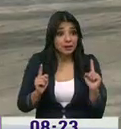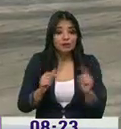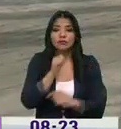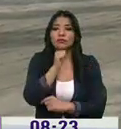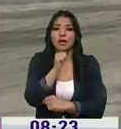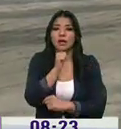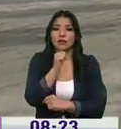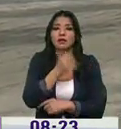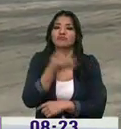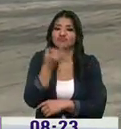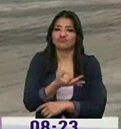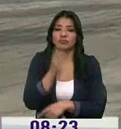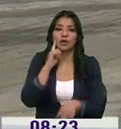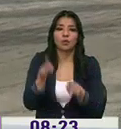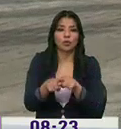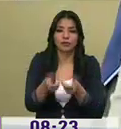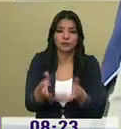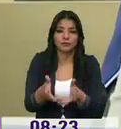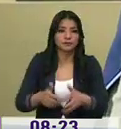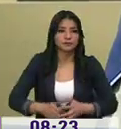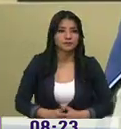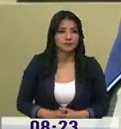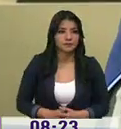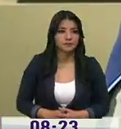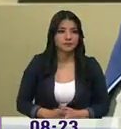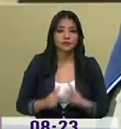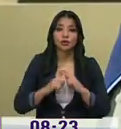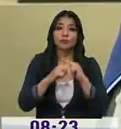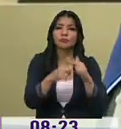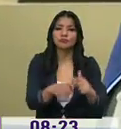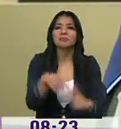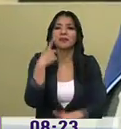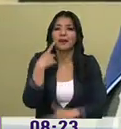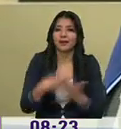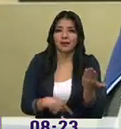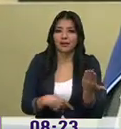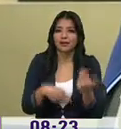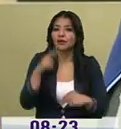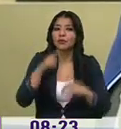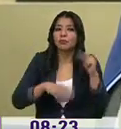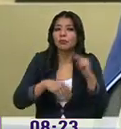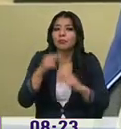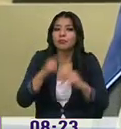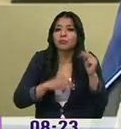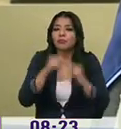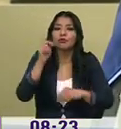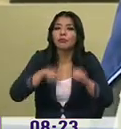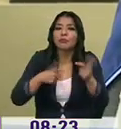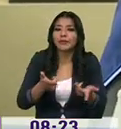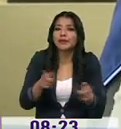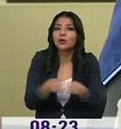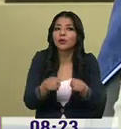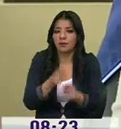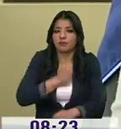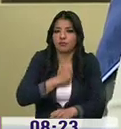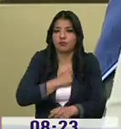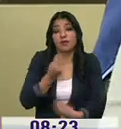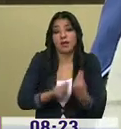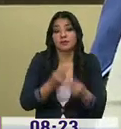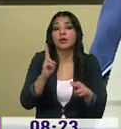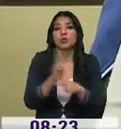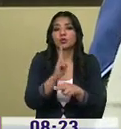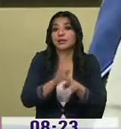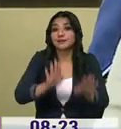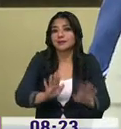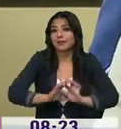han alcanzado ningún acuerdo. En comodato finalmente no te otorga la propiedad, entonces lo que nosotros podemos seguir haciendo es el uso del bien tal y cual